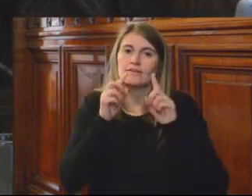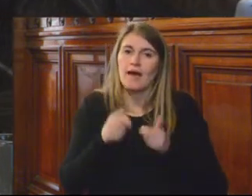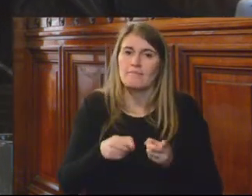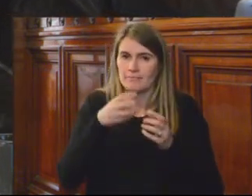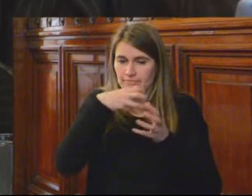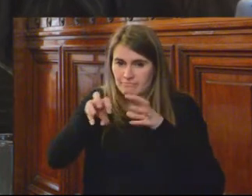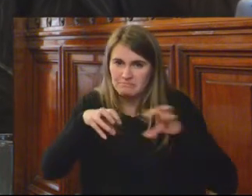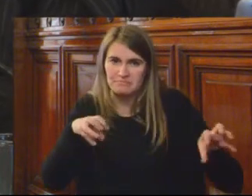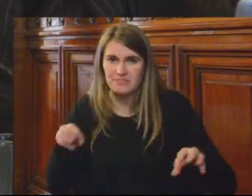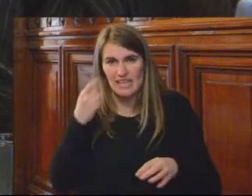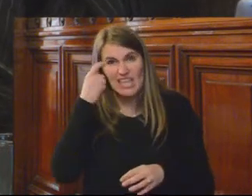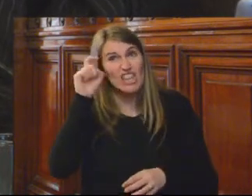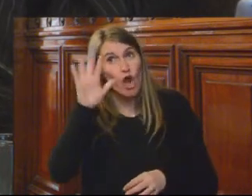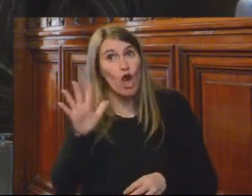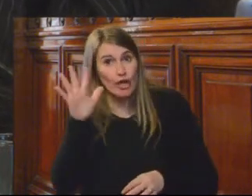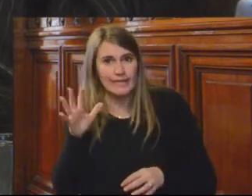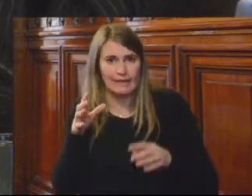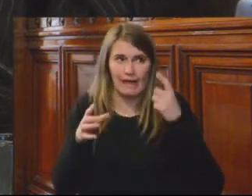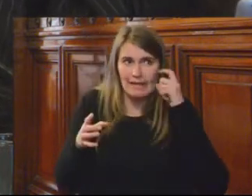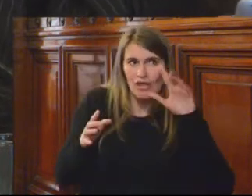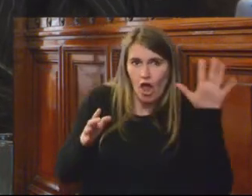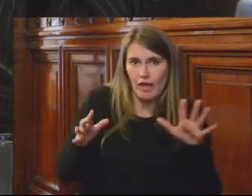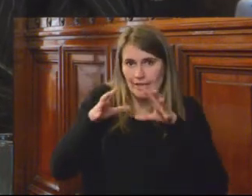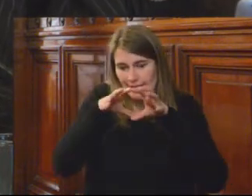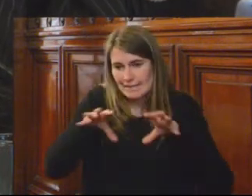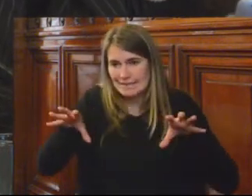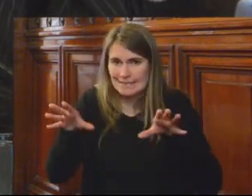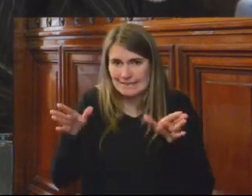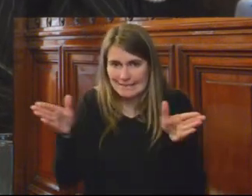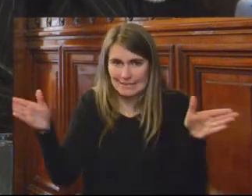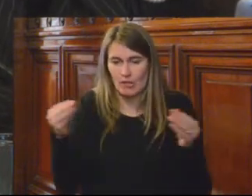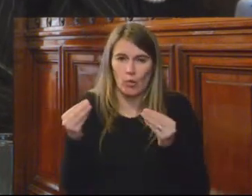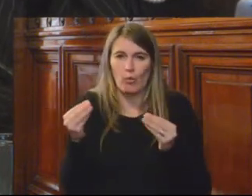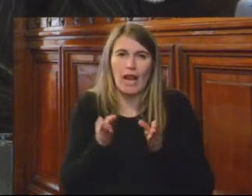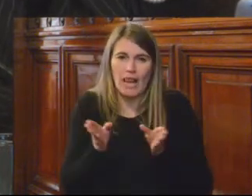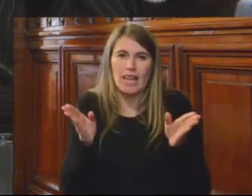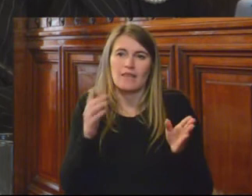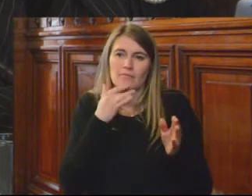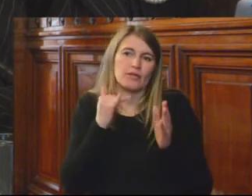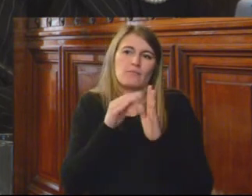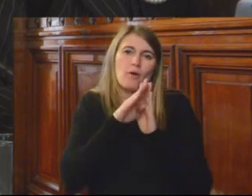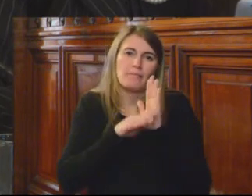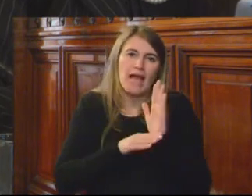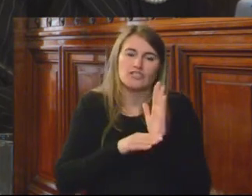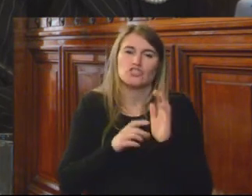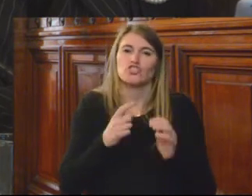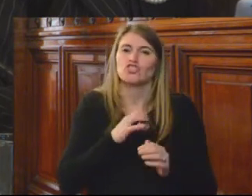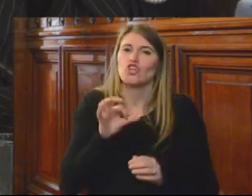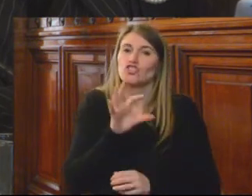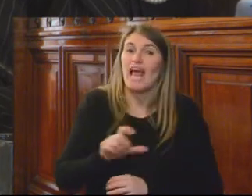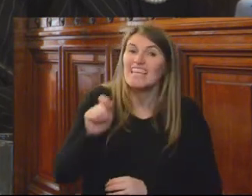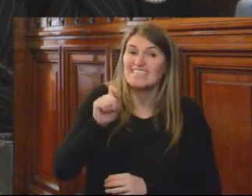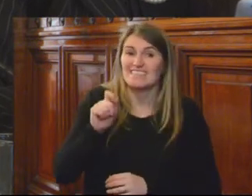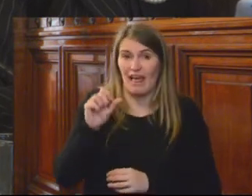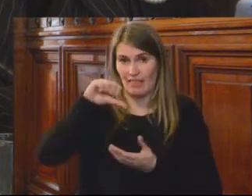que normativamente se impone en relación a seguir el plan, por ejemplo, socialista de la patria y otros